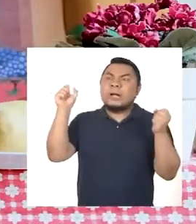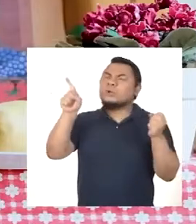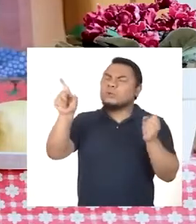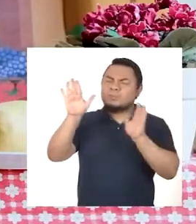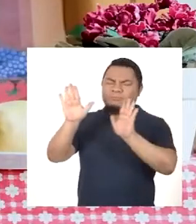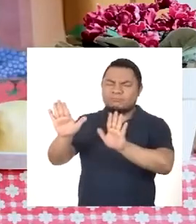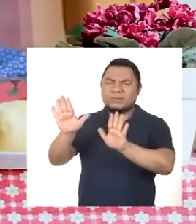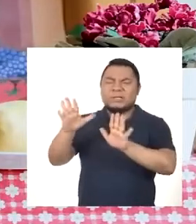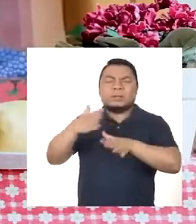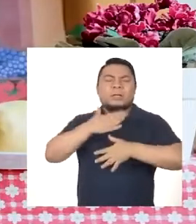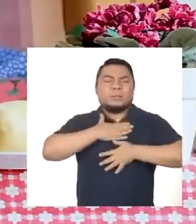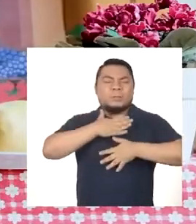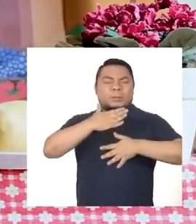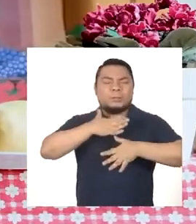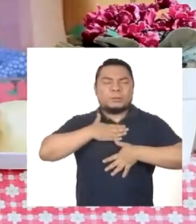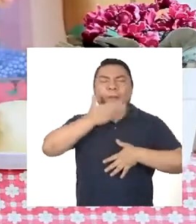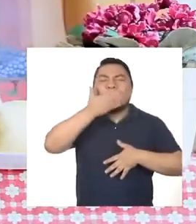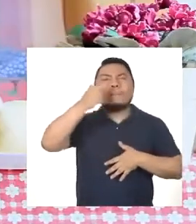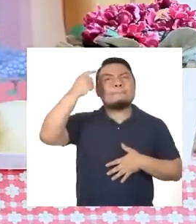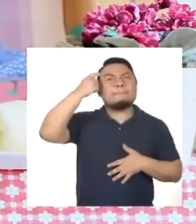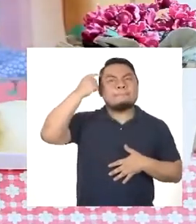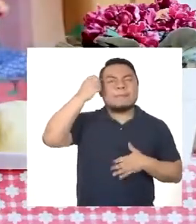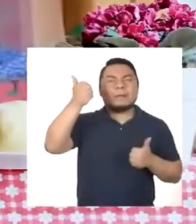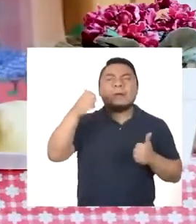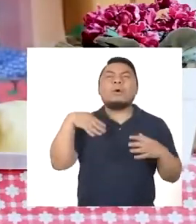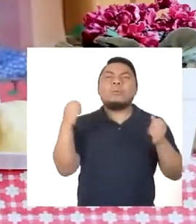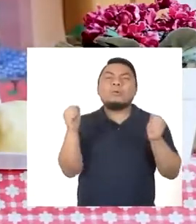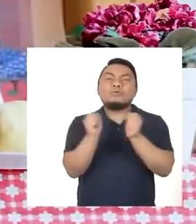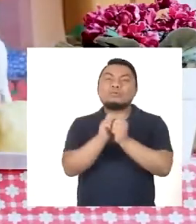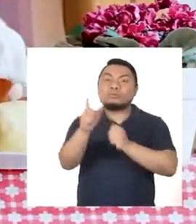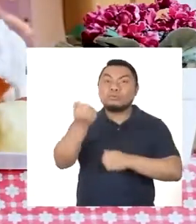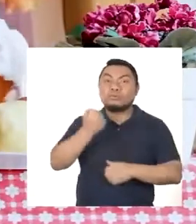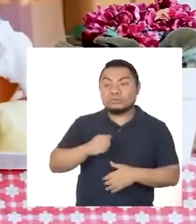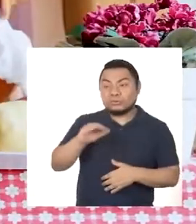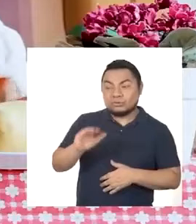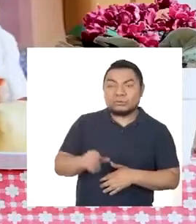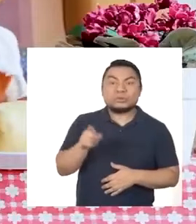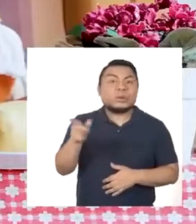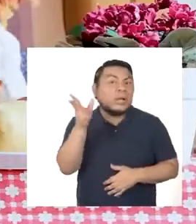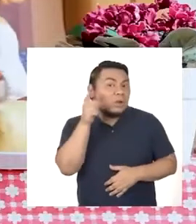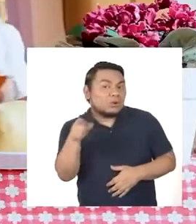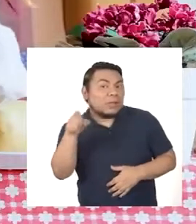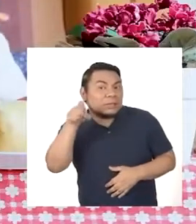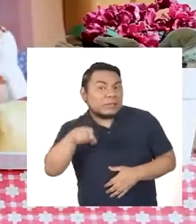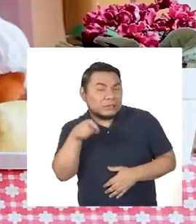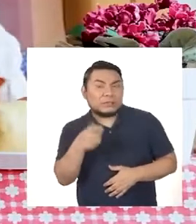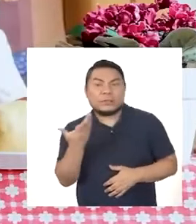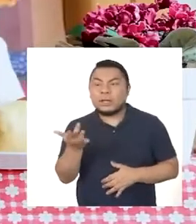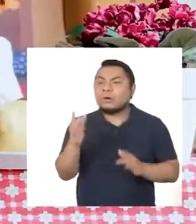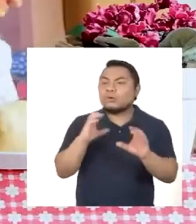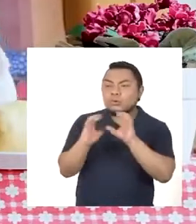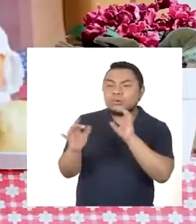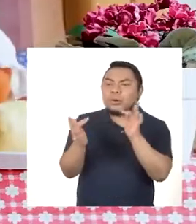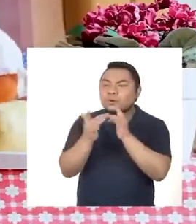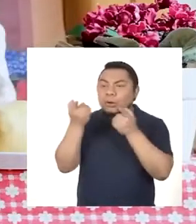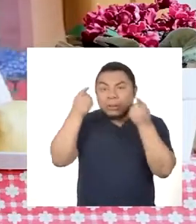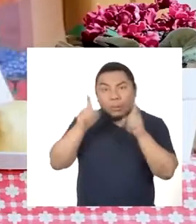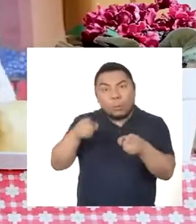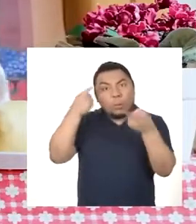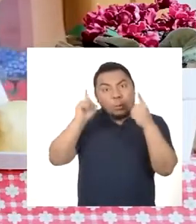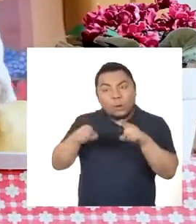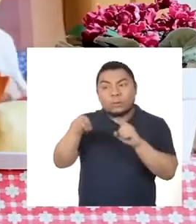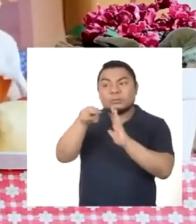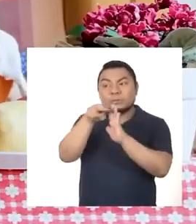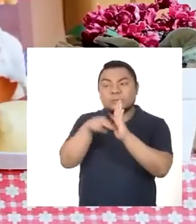ayuda a calmarte y a pensar mejor en cómo acompañar a Jorge, escuchar lo que necesita y establecer con él algunos acuerdos